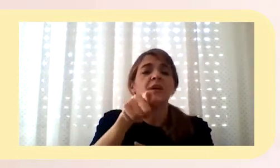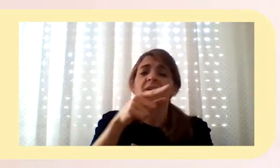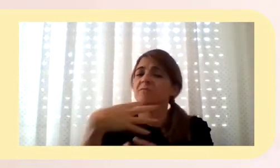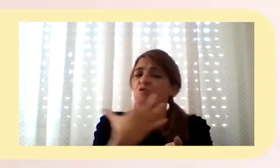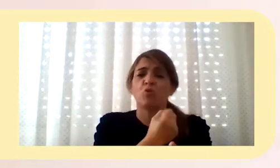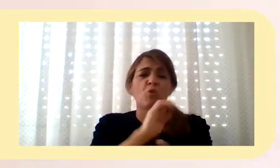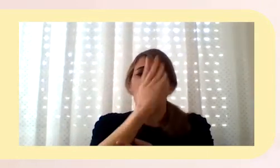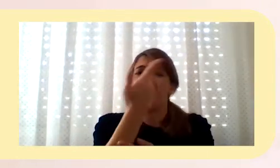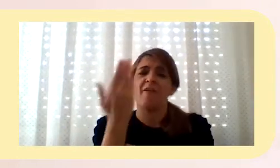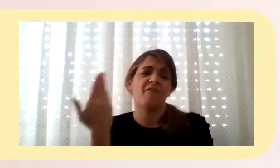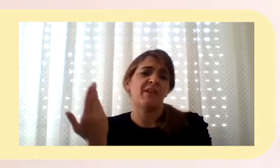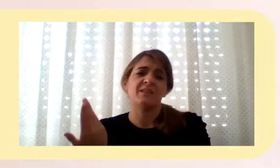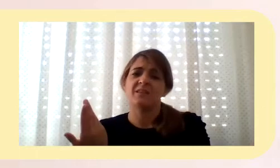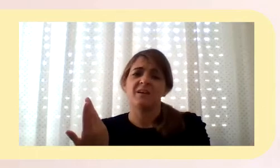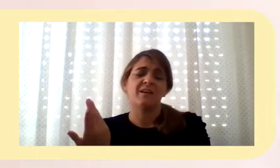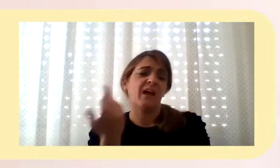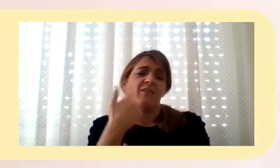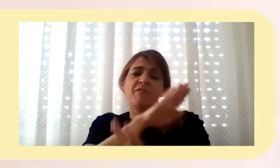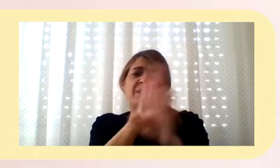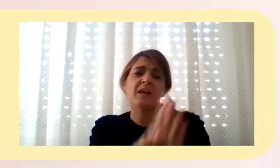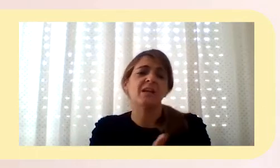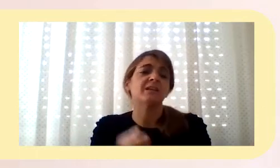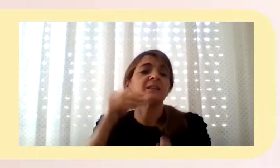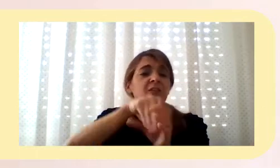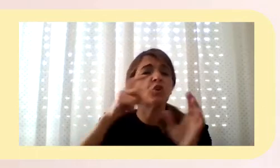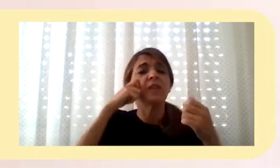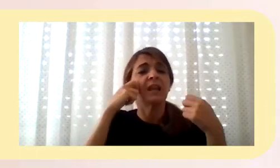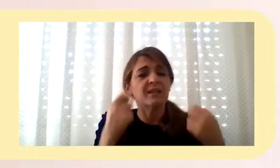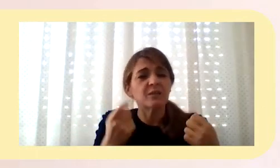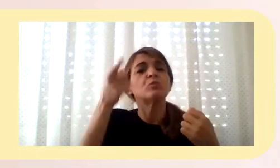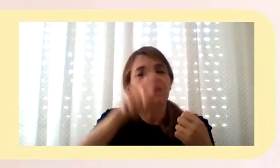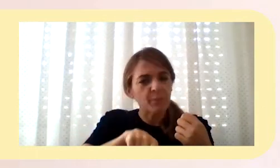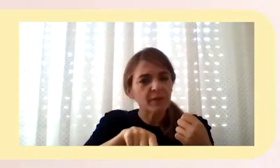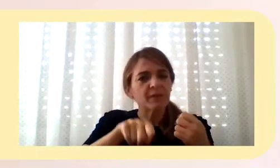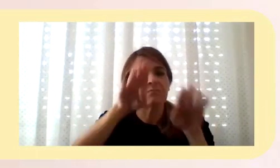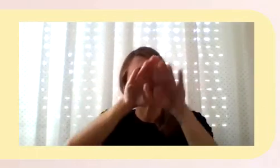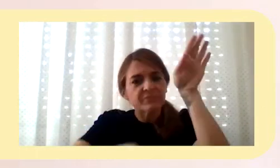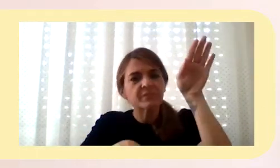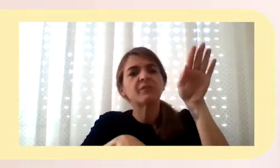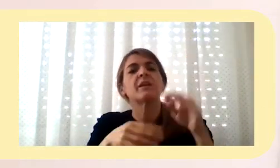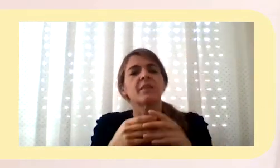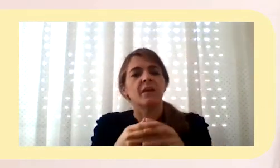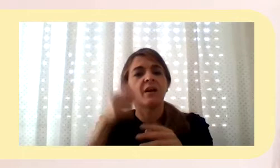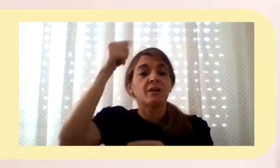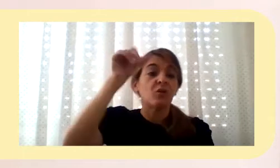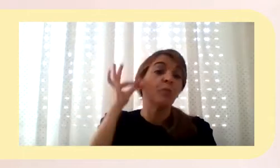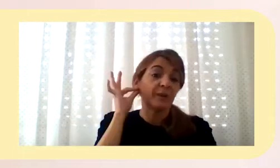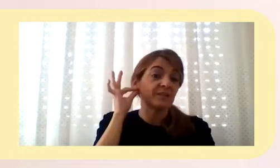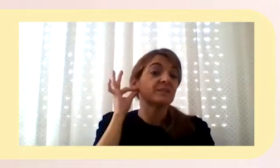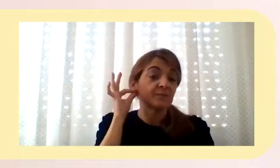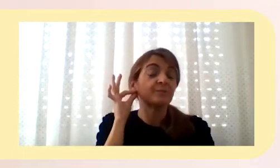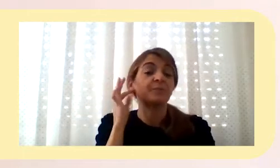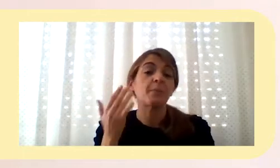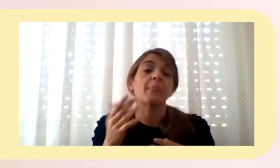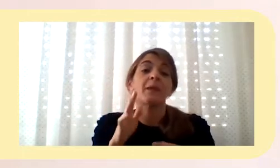vida. El sistema hegemónico imperante en la salud genera un gran agravio comparativo entre las mujeres y los hombres,